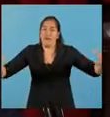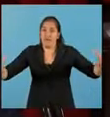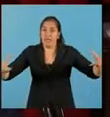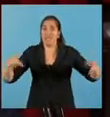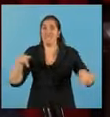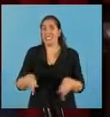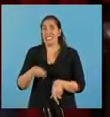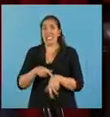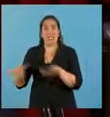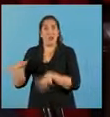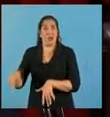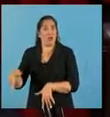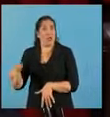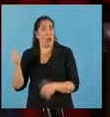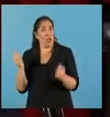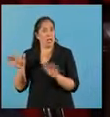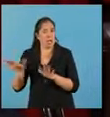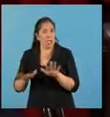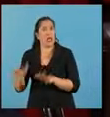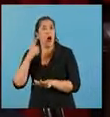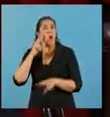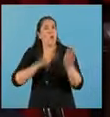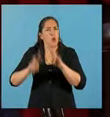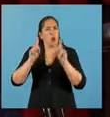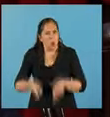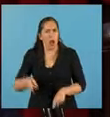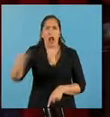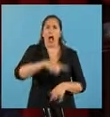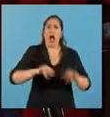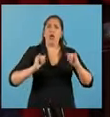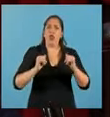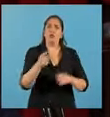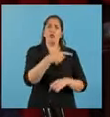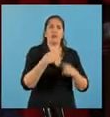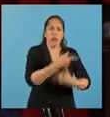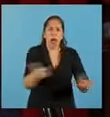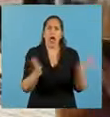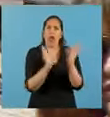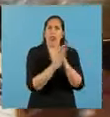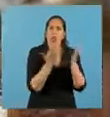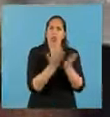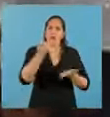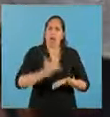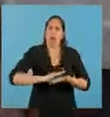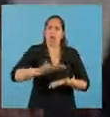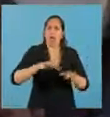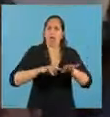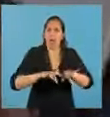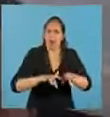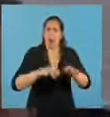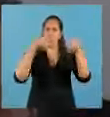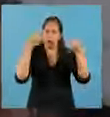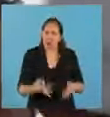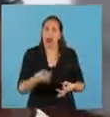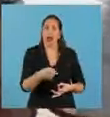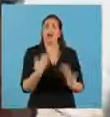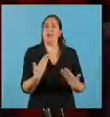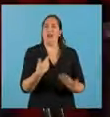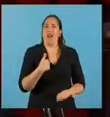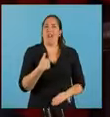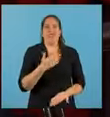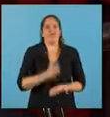recursos actuales, buscaremos que cada adolescente tenga sus libros y tenga una computadora como condición de ejercicio